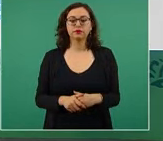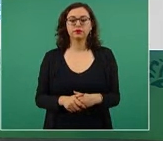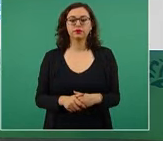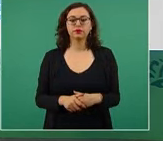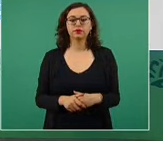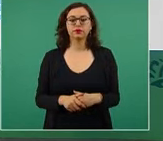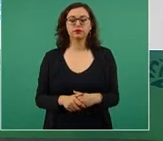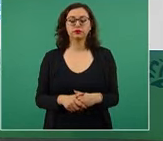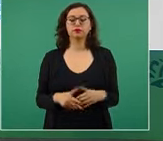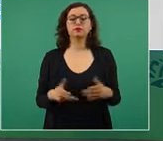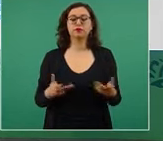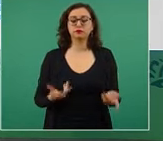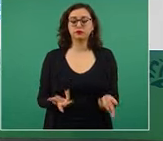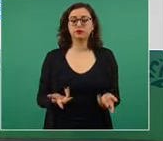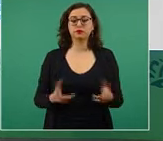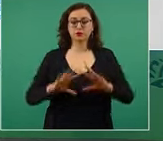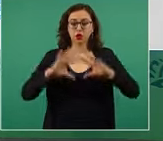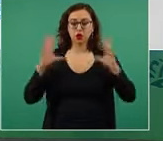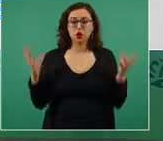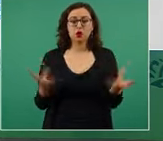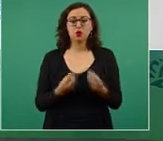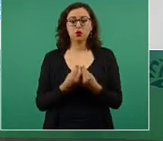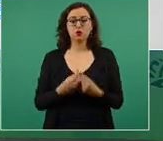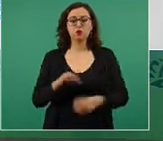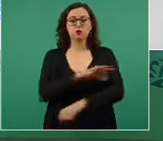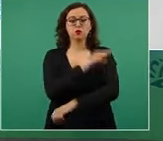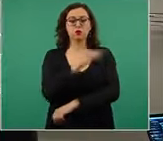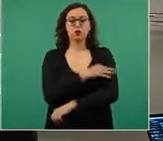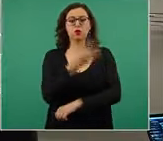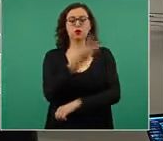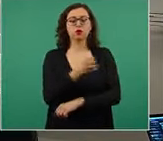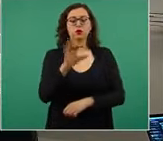El resumen que tenemos, el total de dosis,